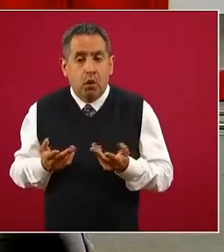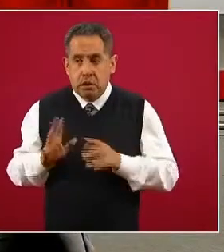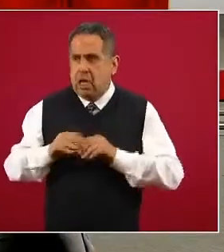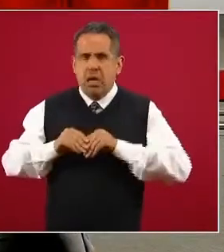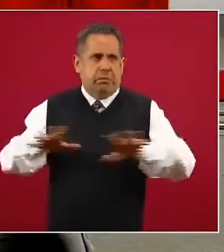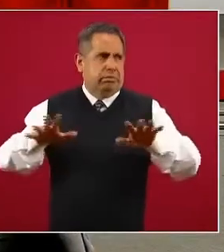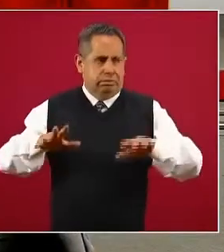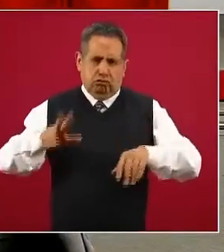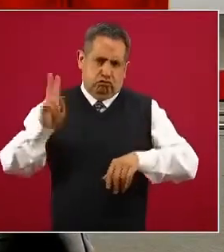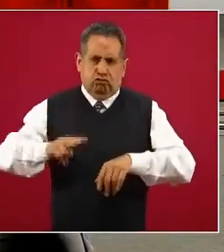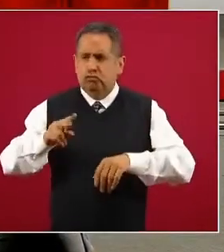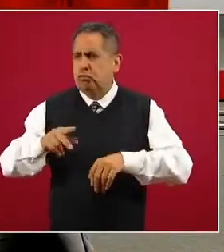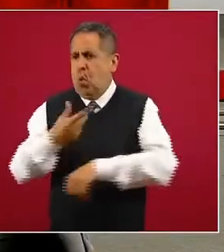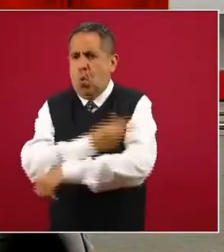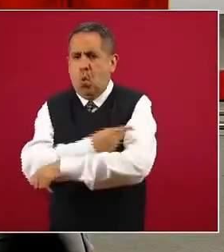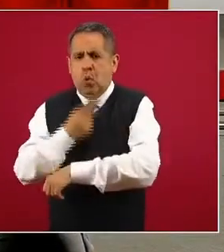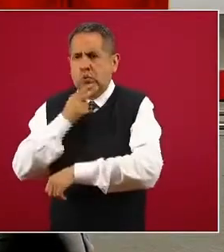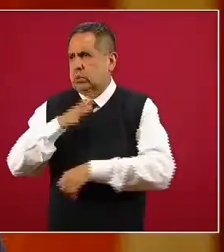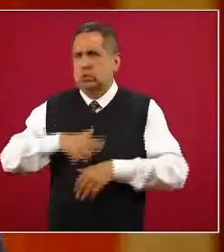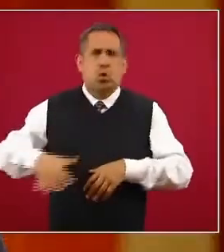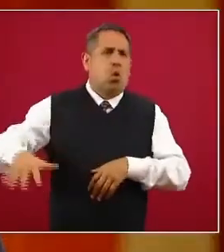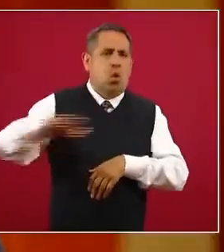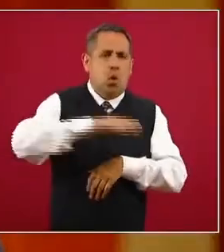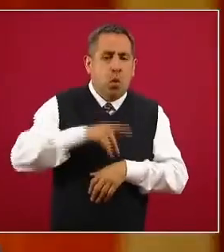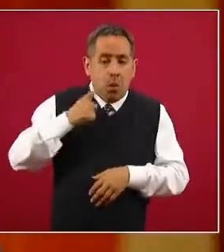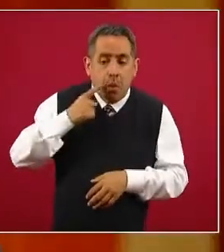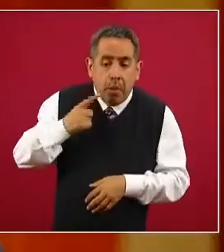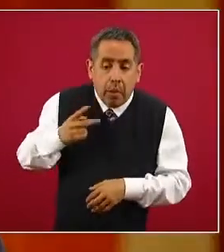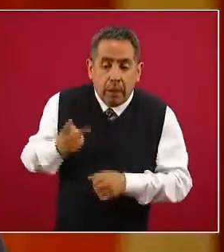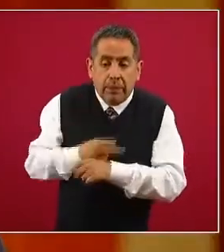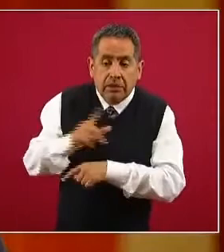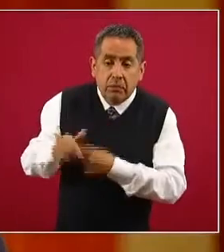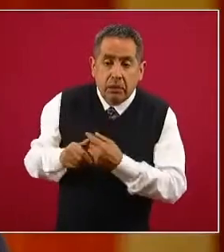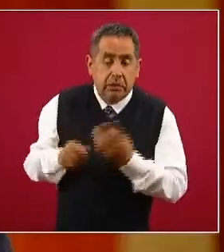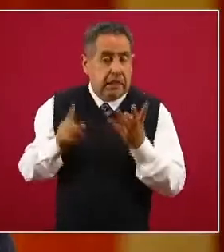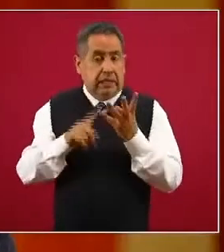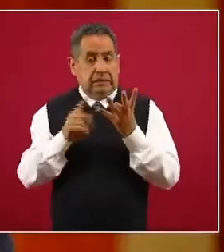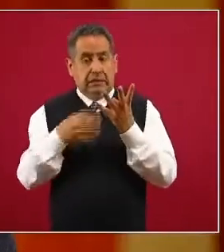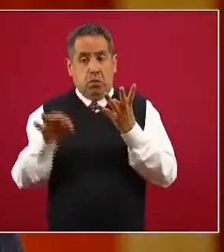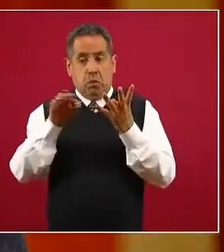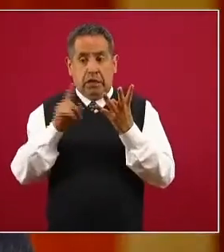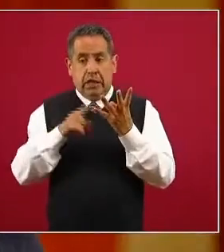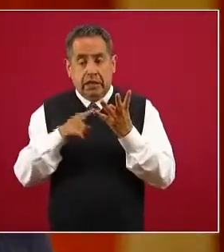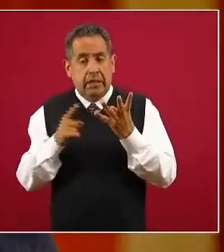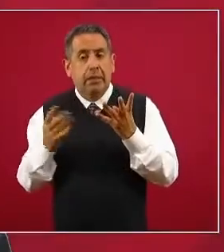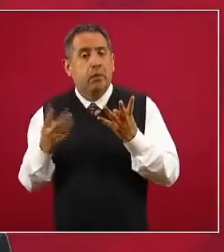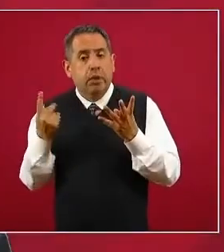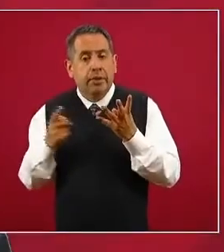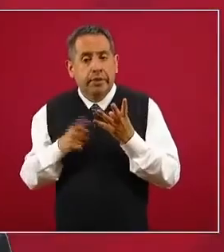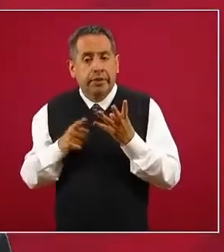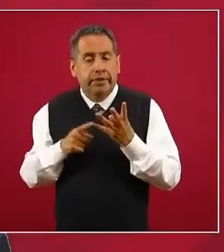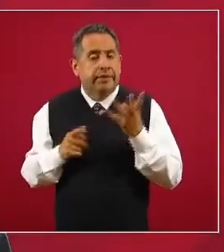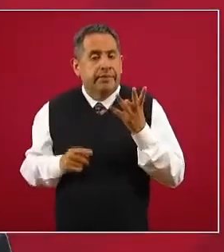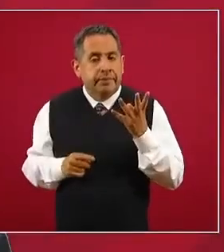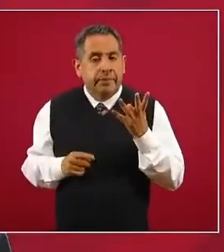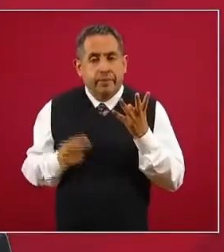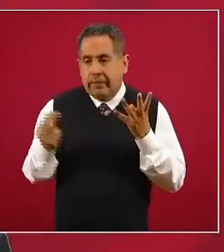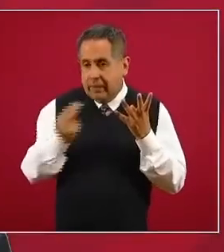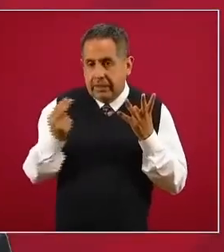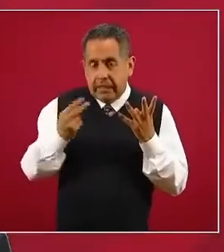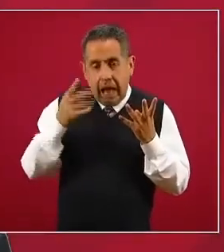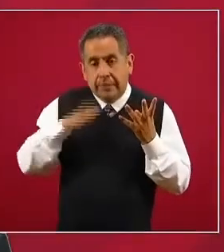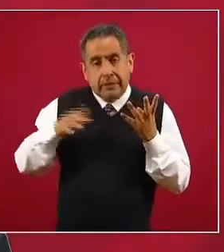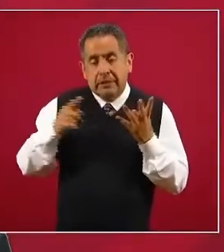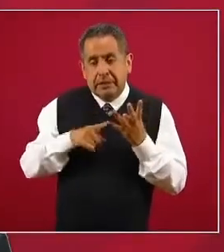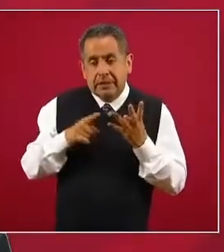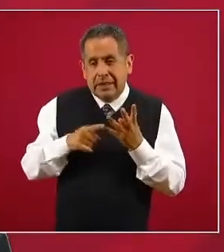en condiciones de uso habitual. ¿Por qué es importante la fase 4? Porque se requiere, a